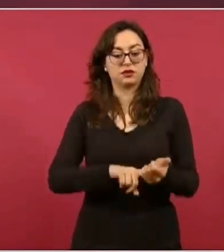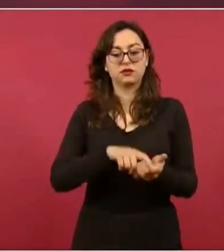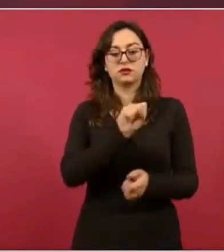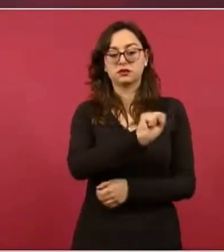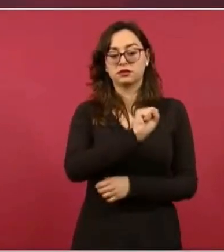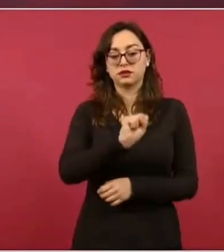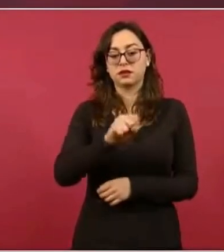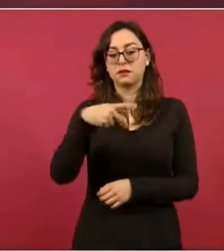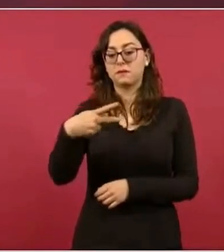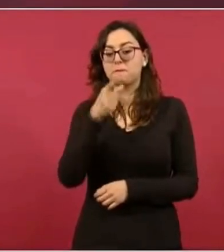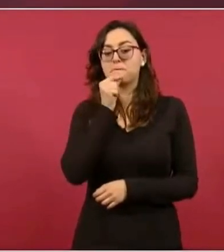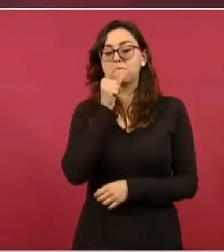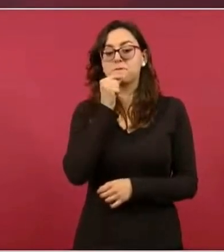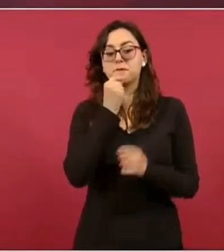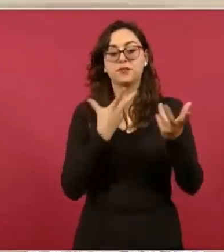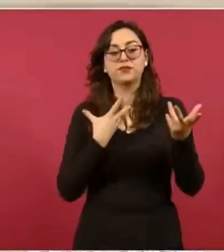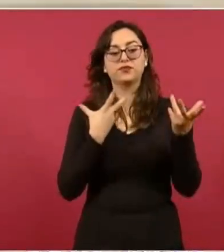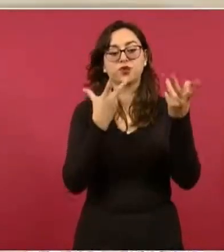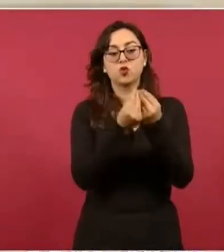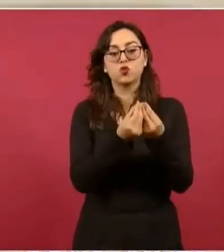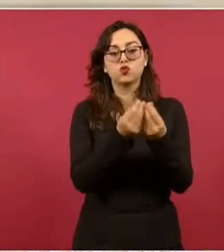le estaba Aliado